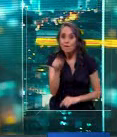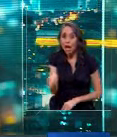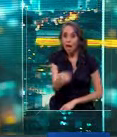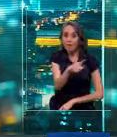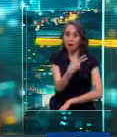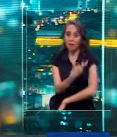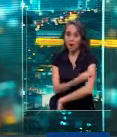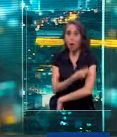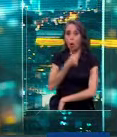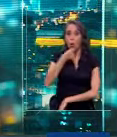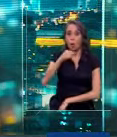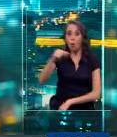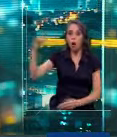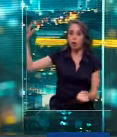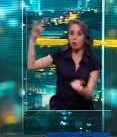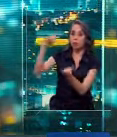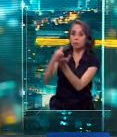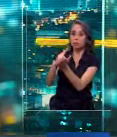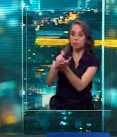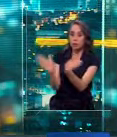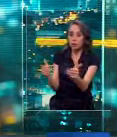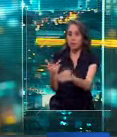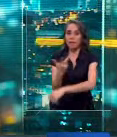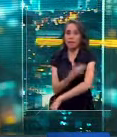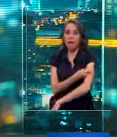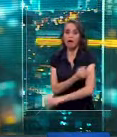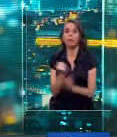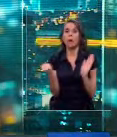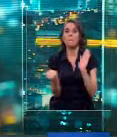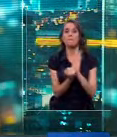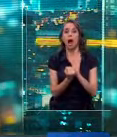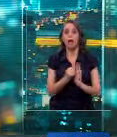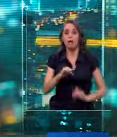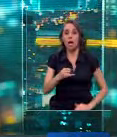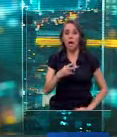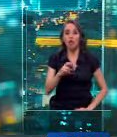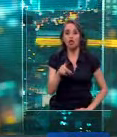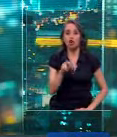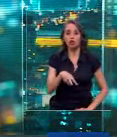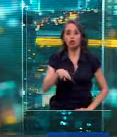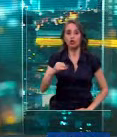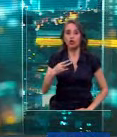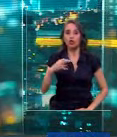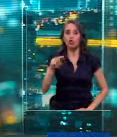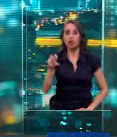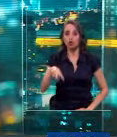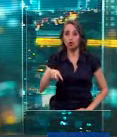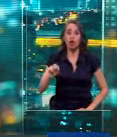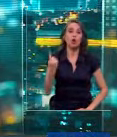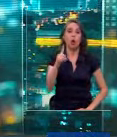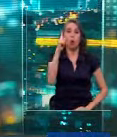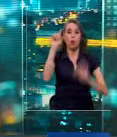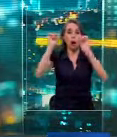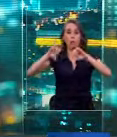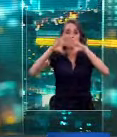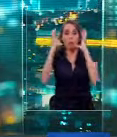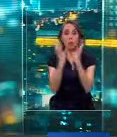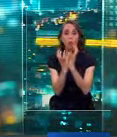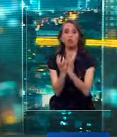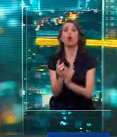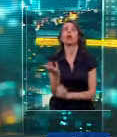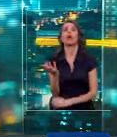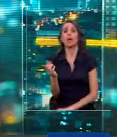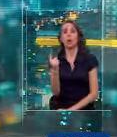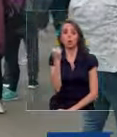vacunan porque pronto podría llegar a chile la vacuna de johnson johnson que es la única aprobada en el mundo que requiere de una sola